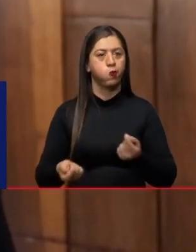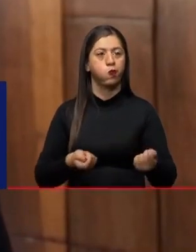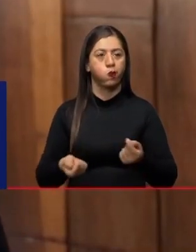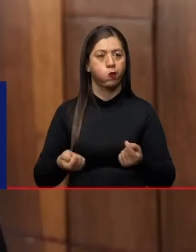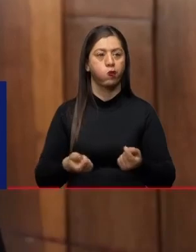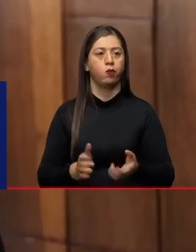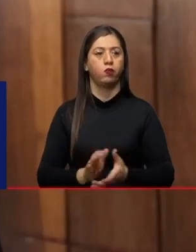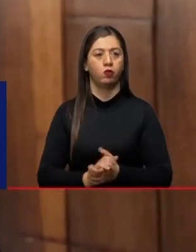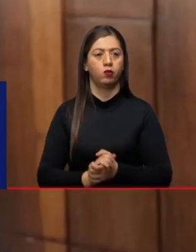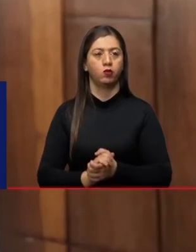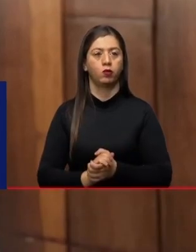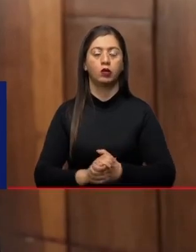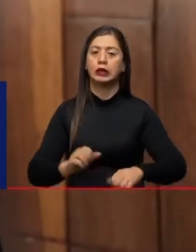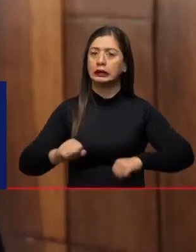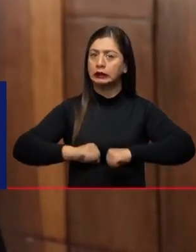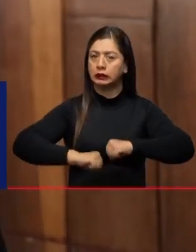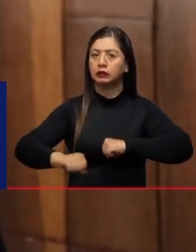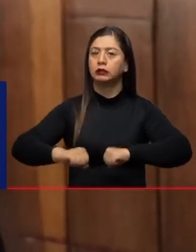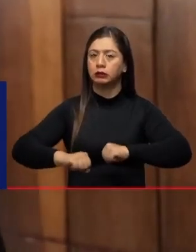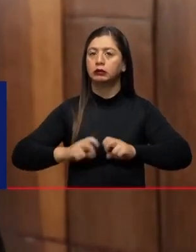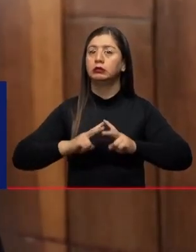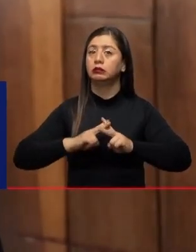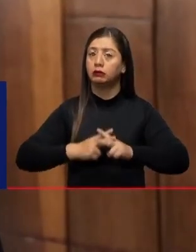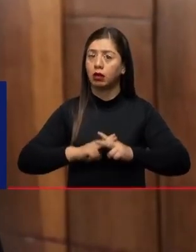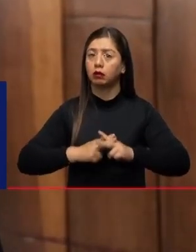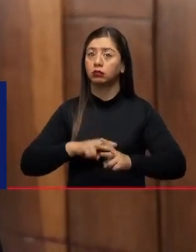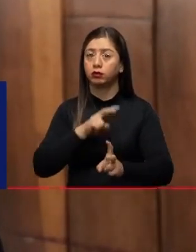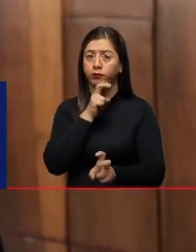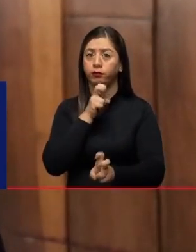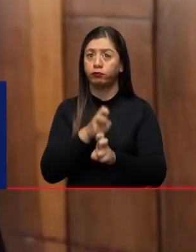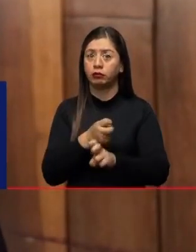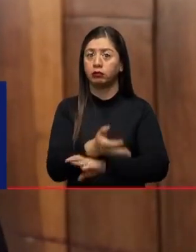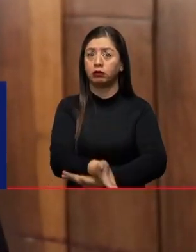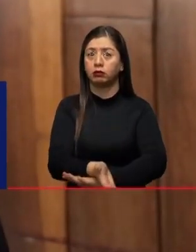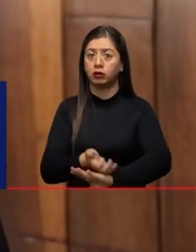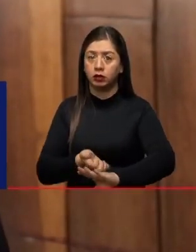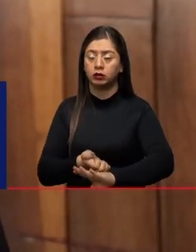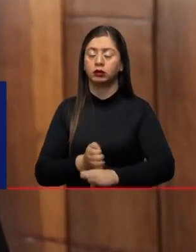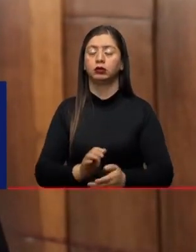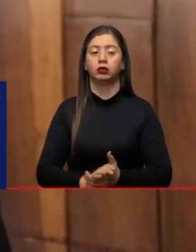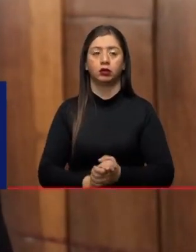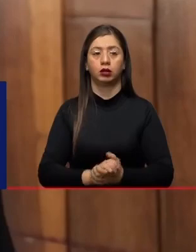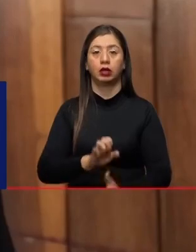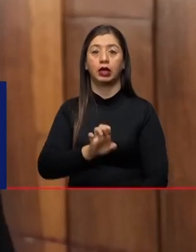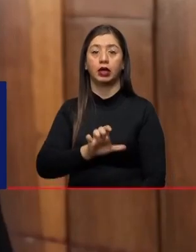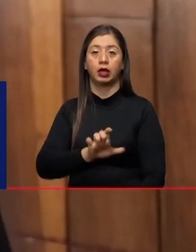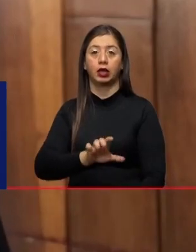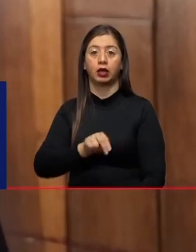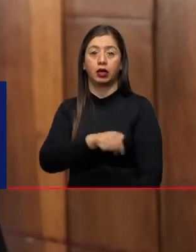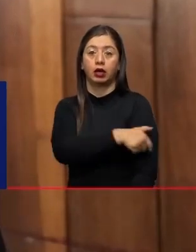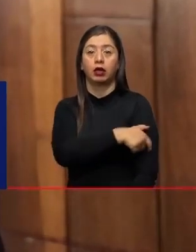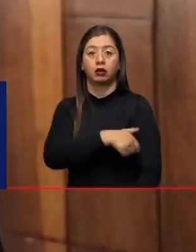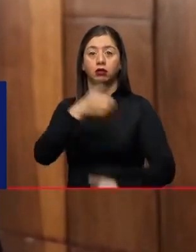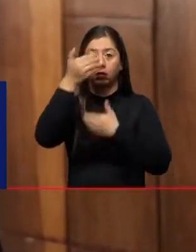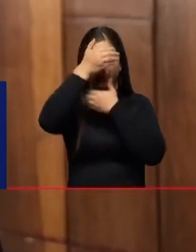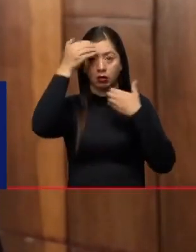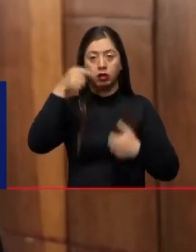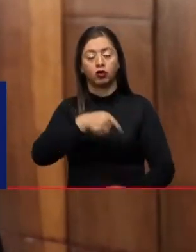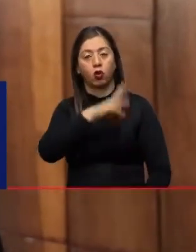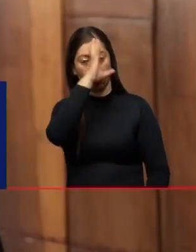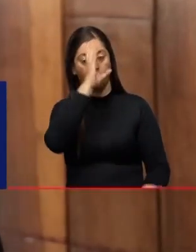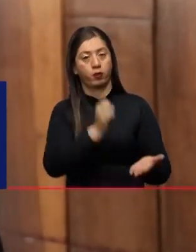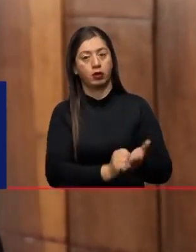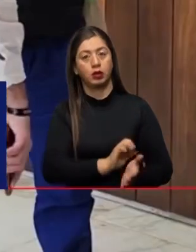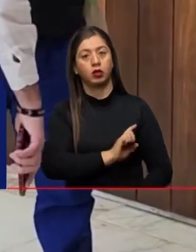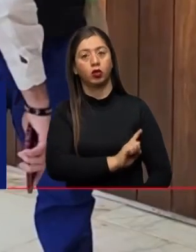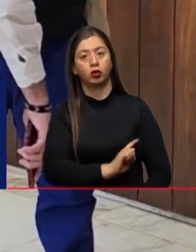es va a ser un ejercicio muy técnico, difícil, exigente. El ELN tiene una perspectiva, evidentemente, de un